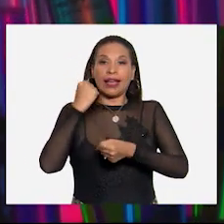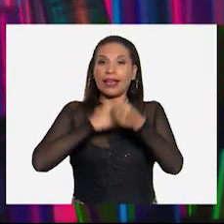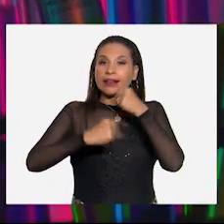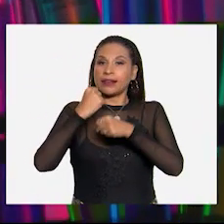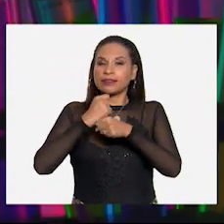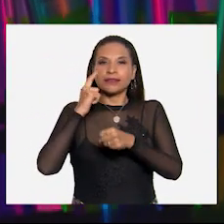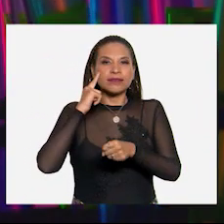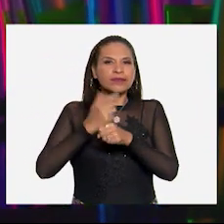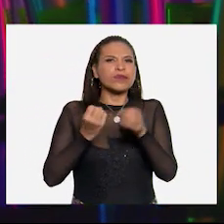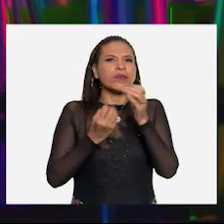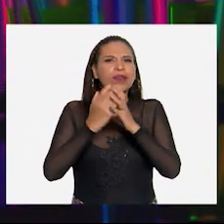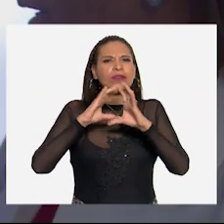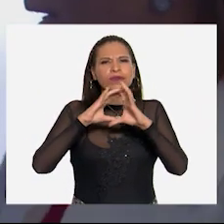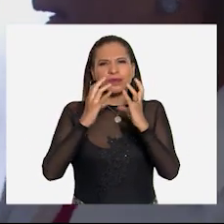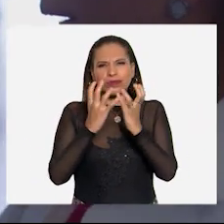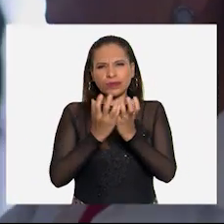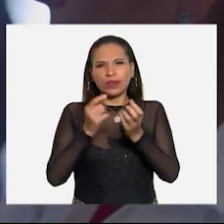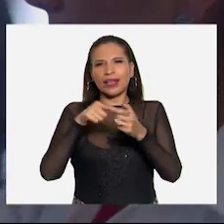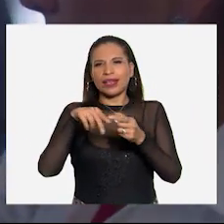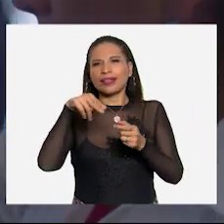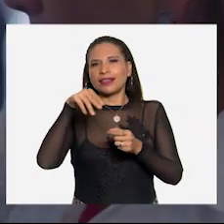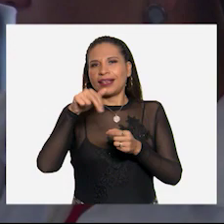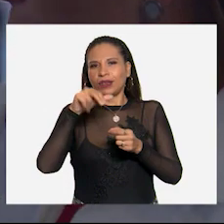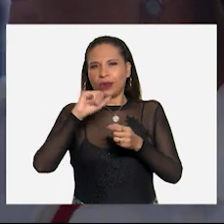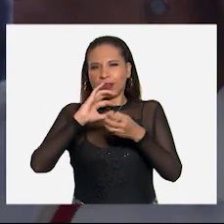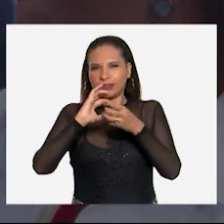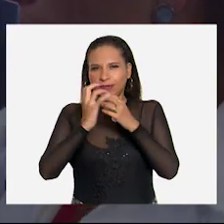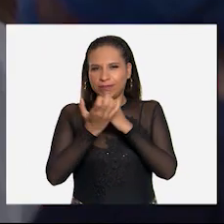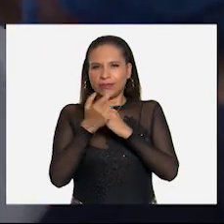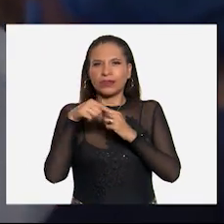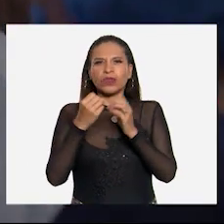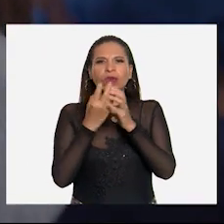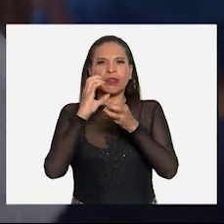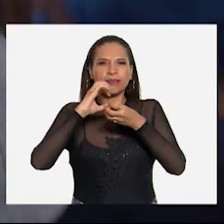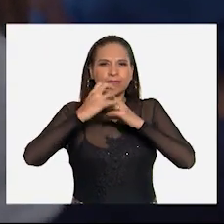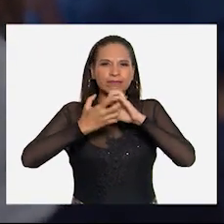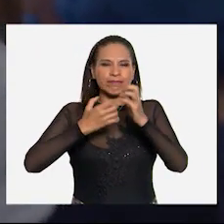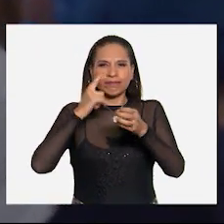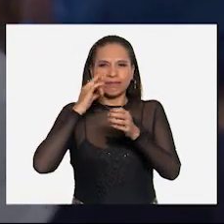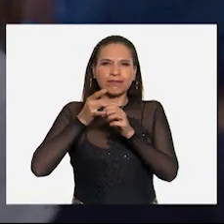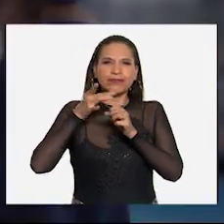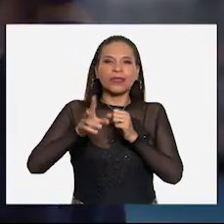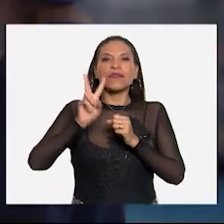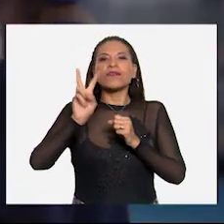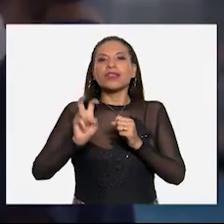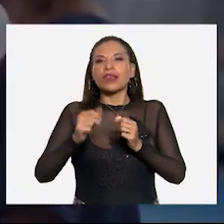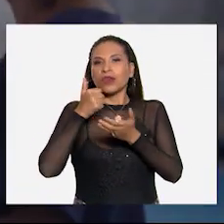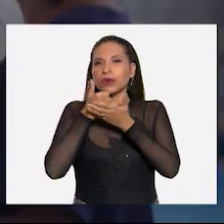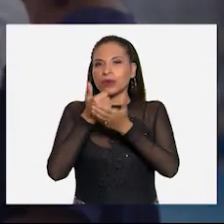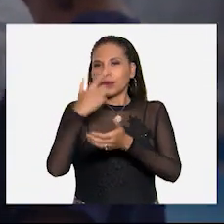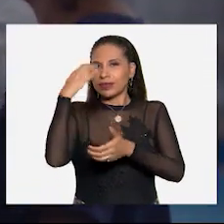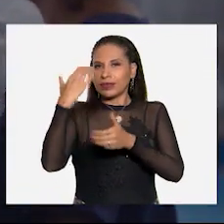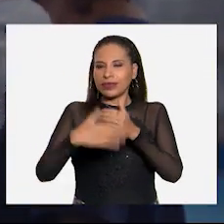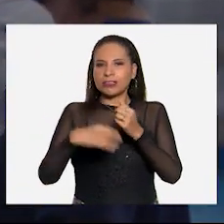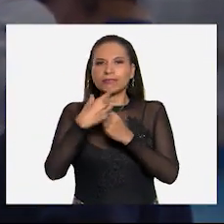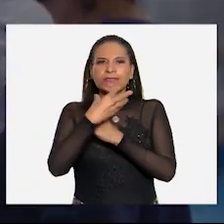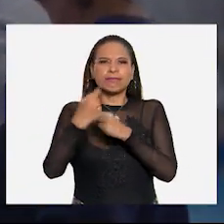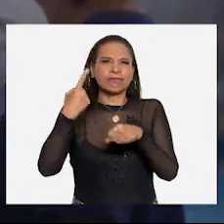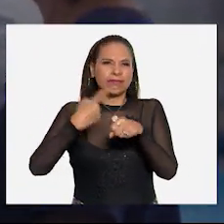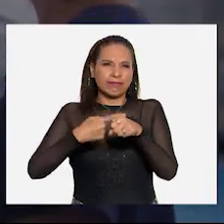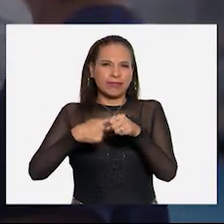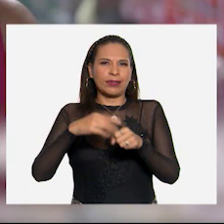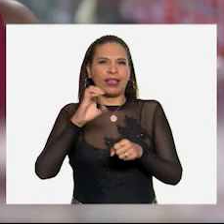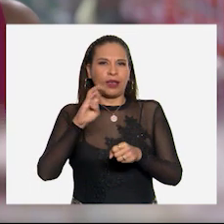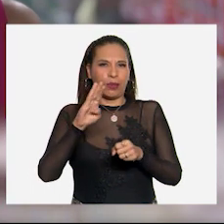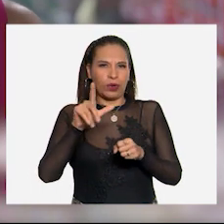años, innovamos en el mundo de la nanotecnología, creando una nueva molécula capaz de matar virus, ayudando a acabar con una crisis de